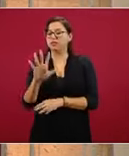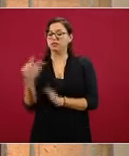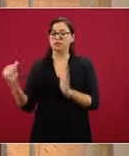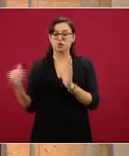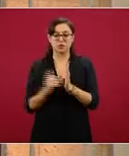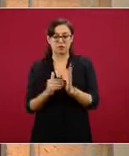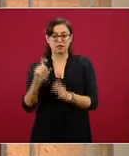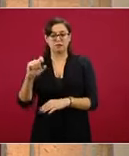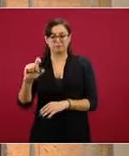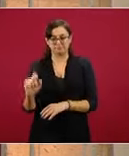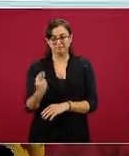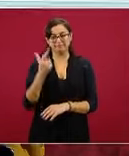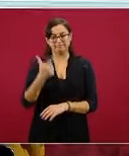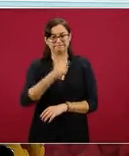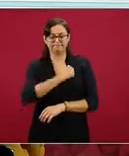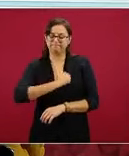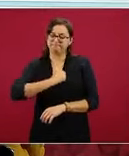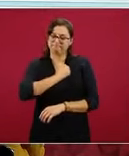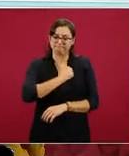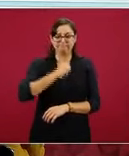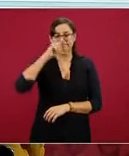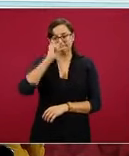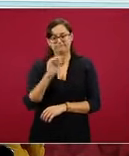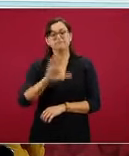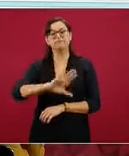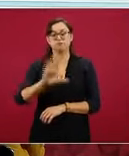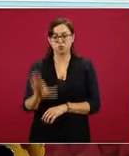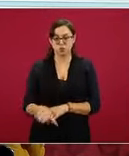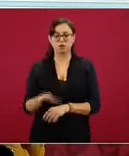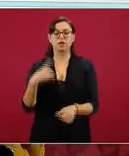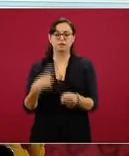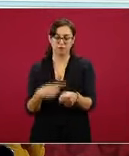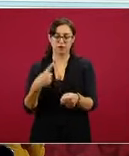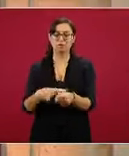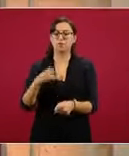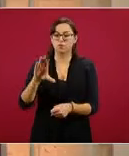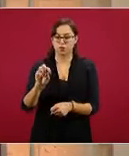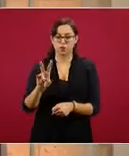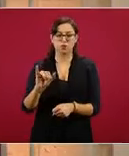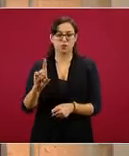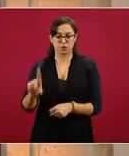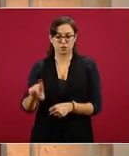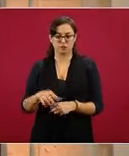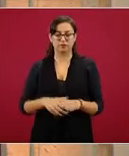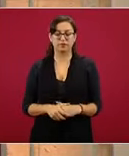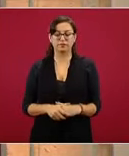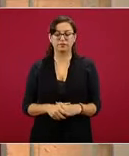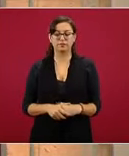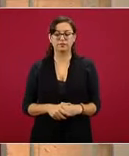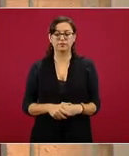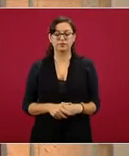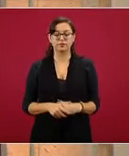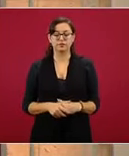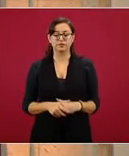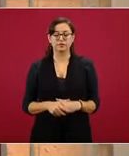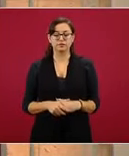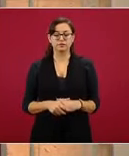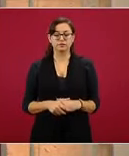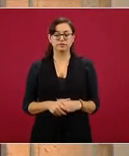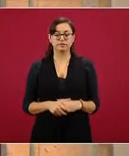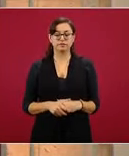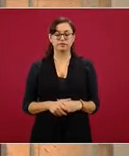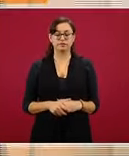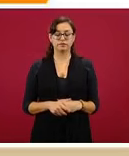95.027 lamentables defunciones asociadas a COVID-19 y ya confirmadas para COVID-19. Como decíamos al